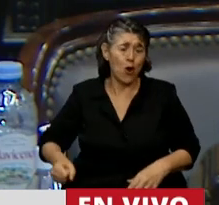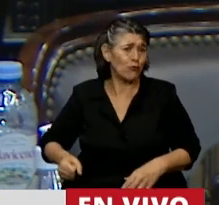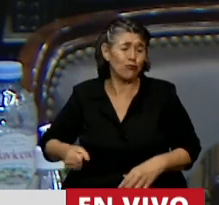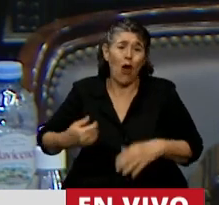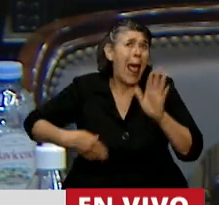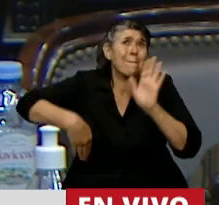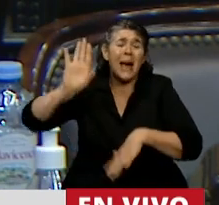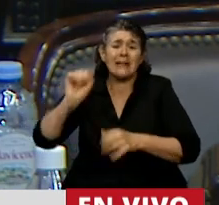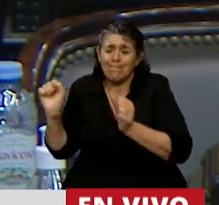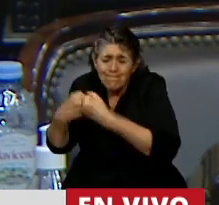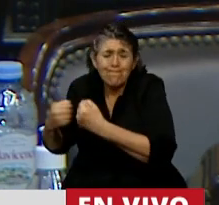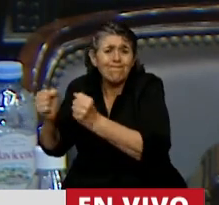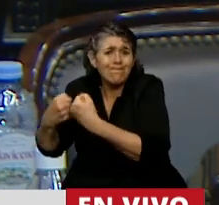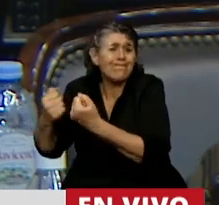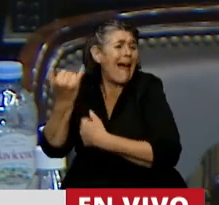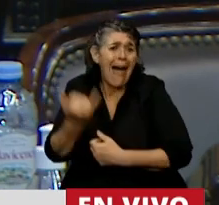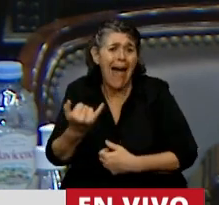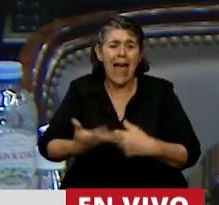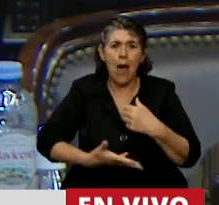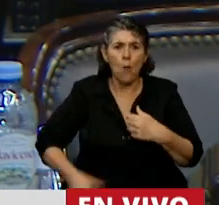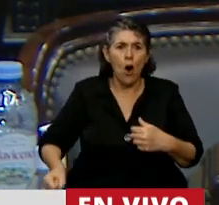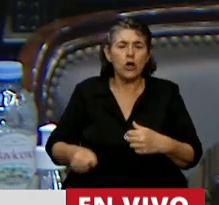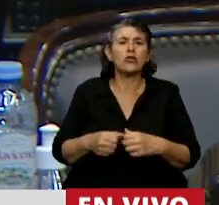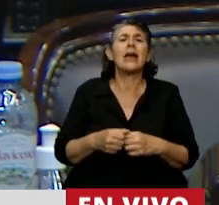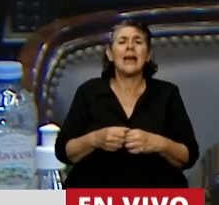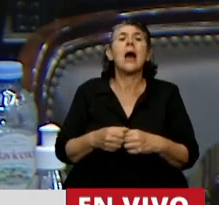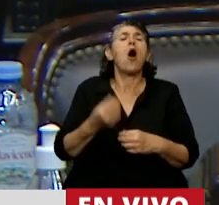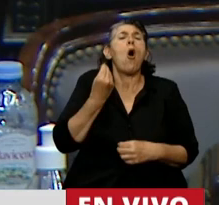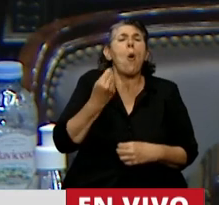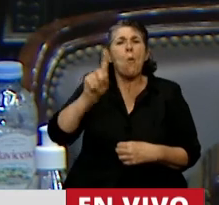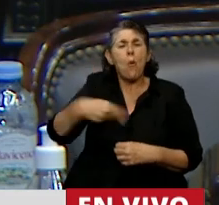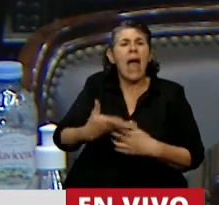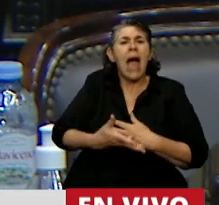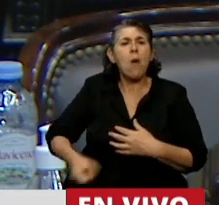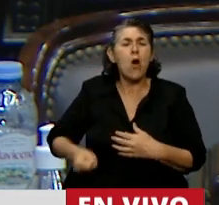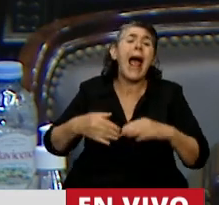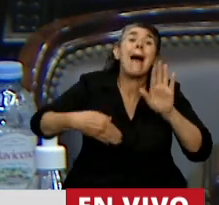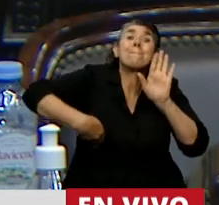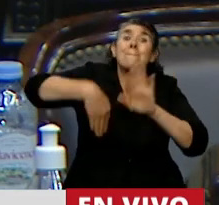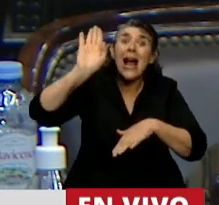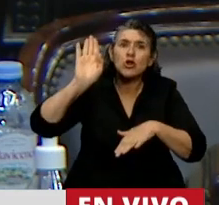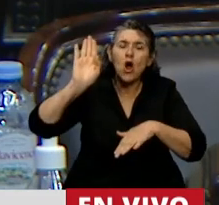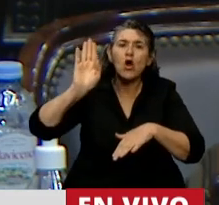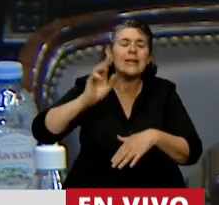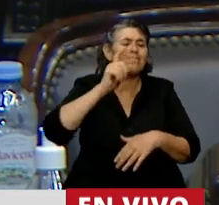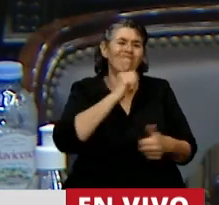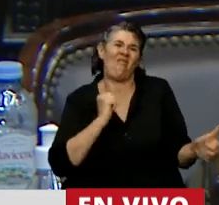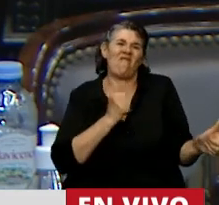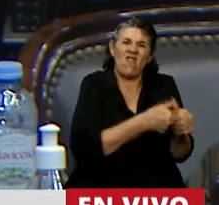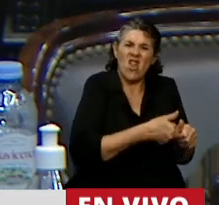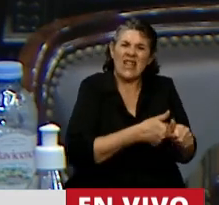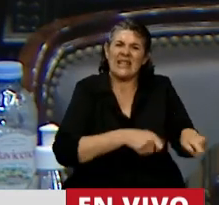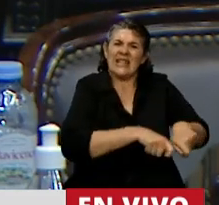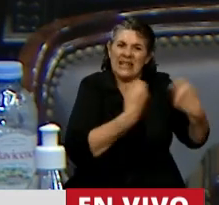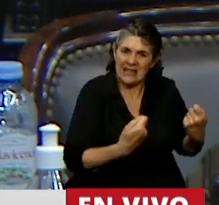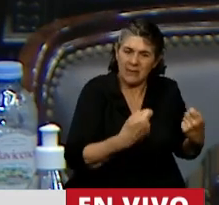ellos, de hecho, vienen precedidos de situaciones de violencia, en el sentido más amplio de la expresión,